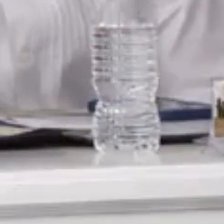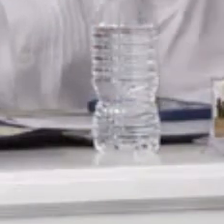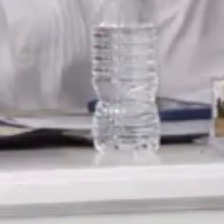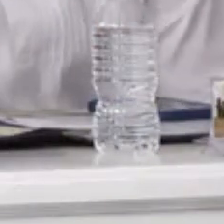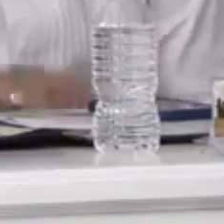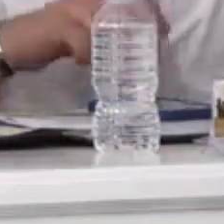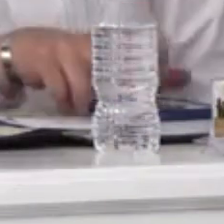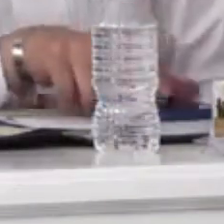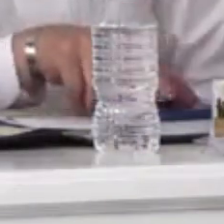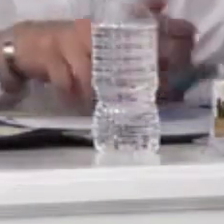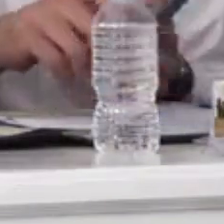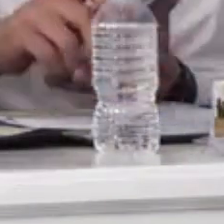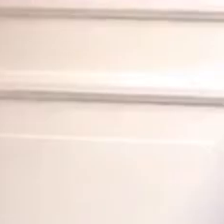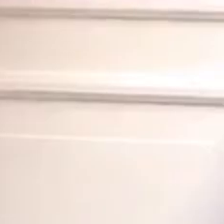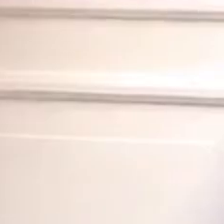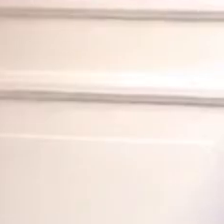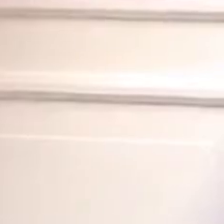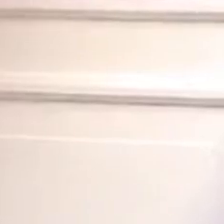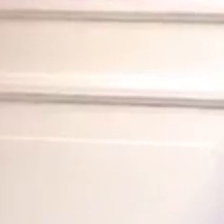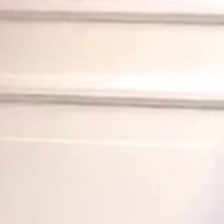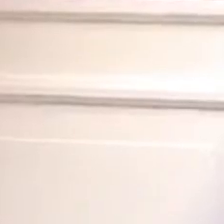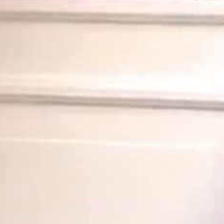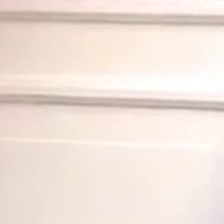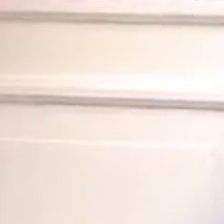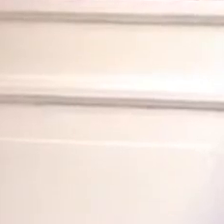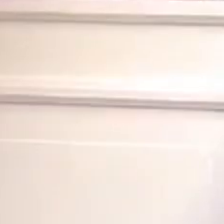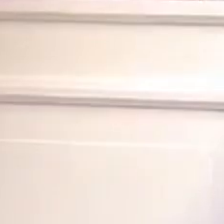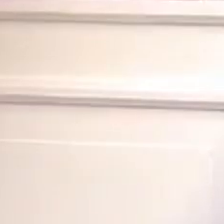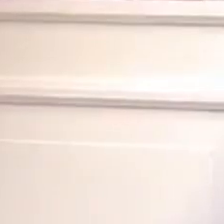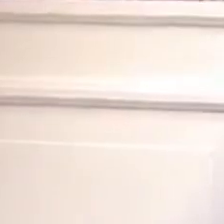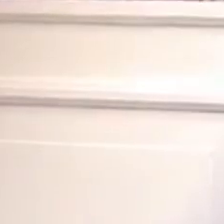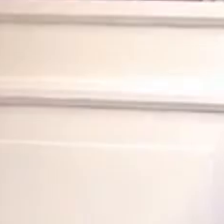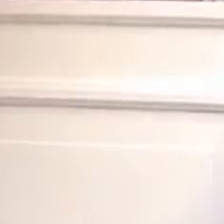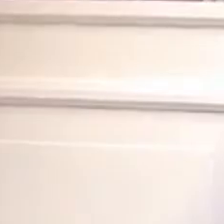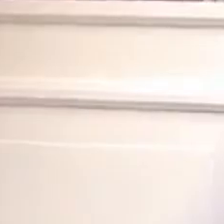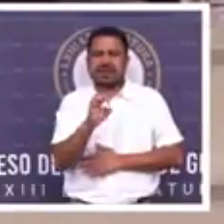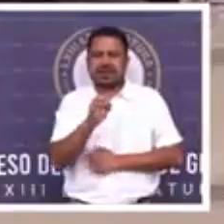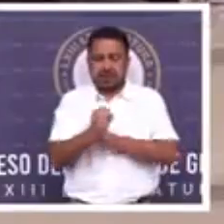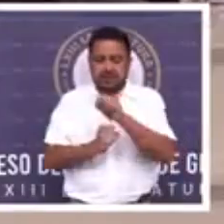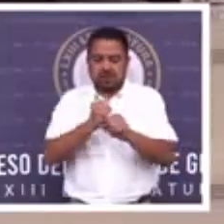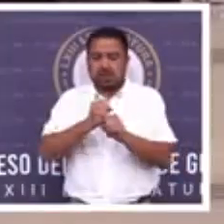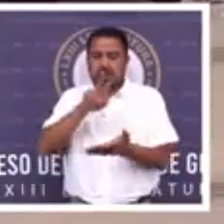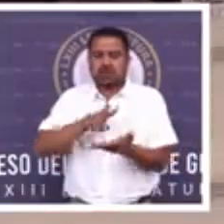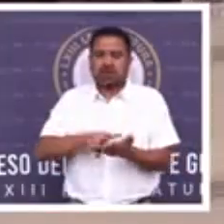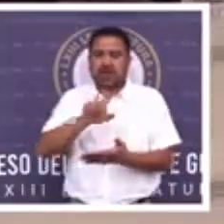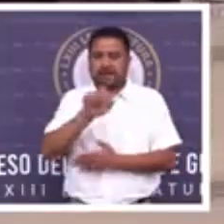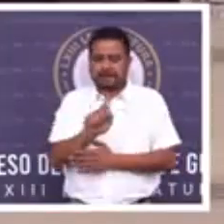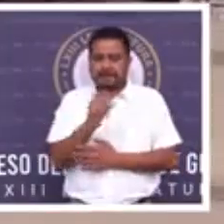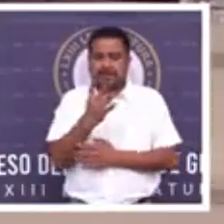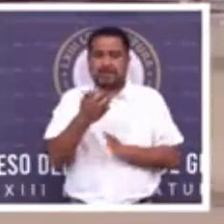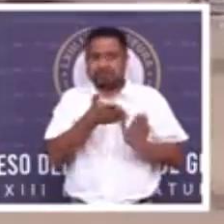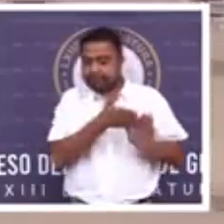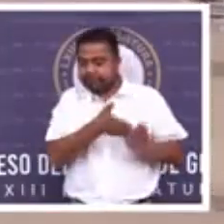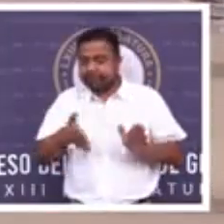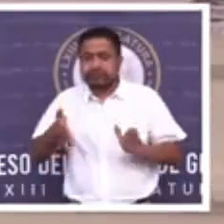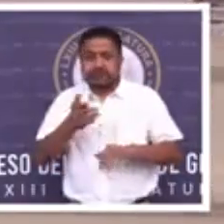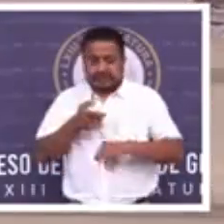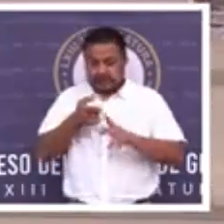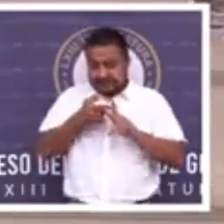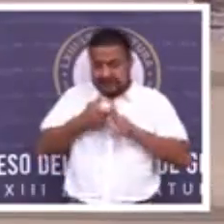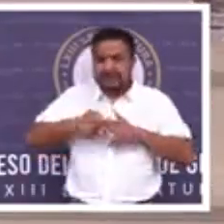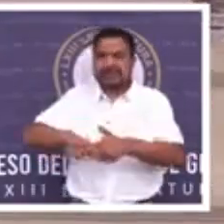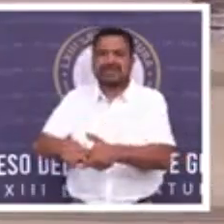privilegiar el interés del Estado frente a los intereses personales en beneficio de los guerrerenses es prioridad de los integrantes del